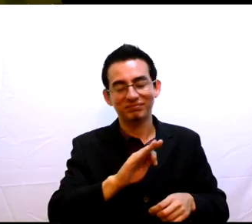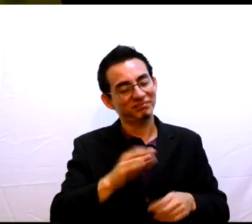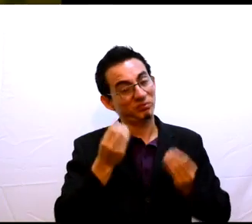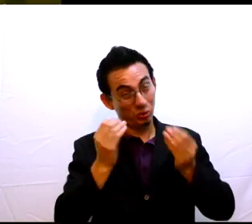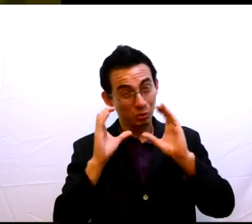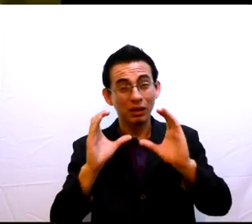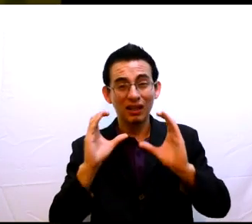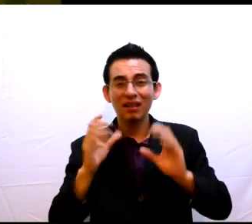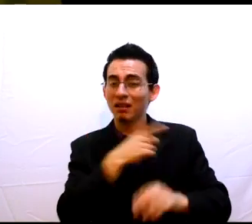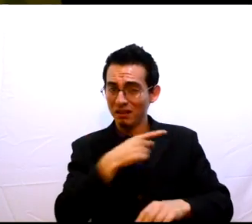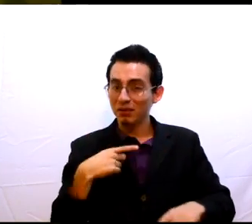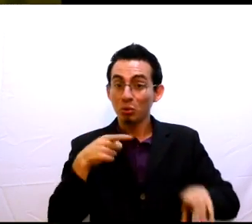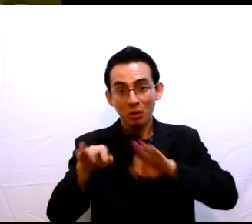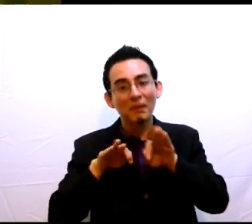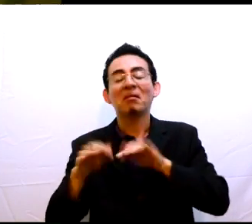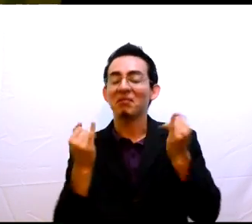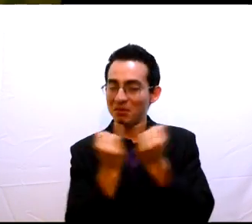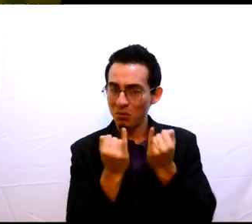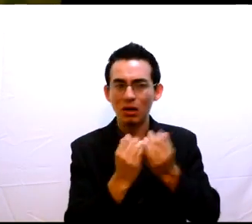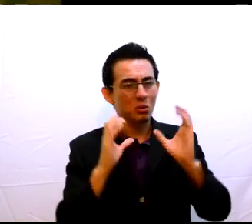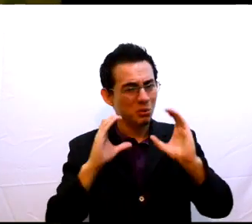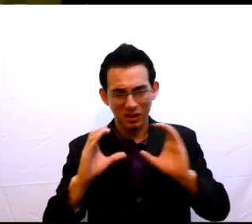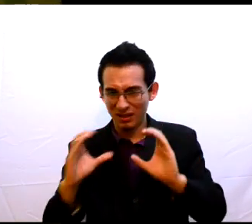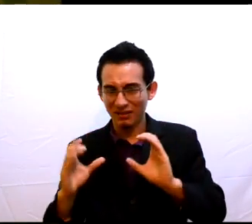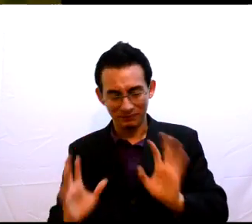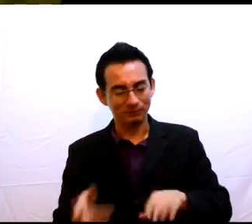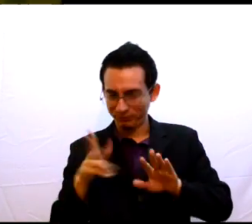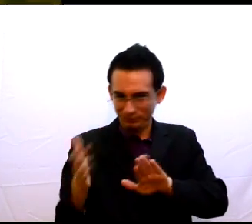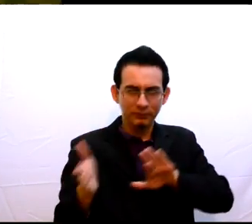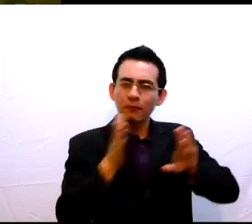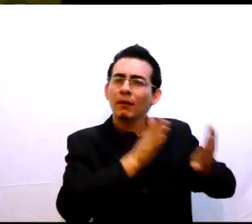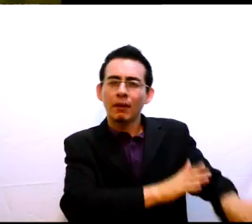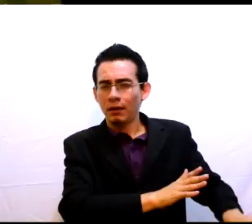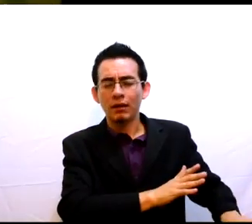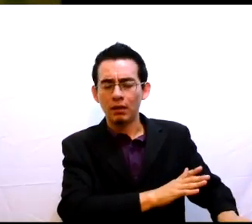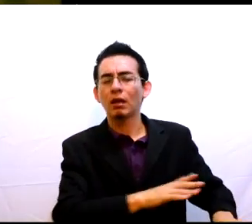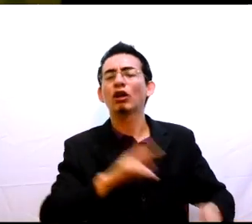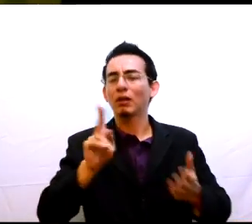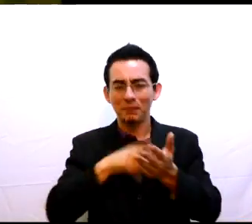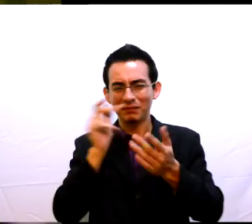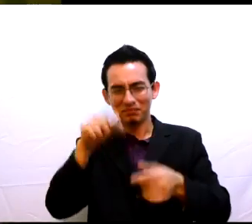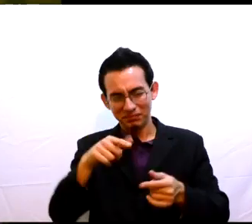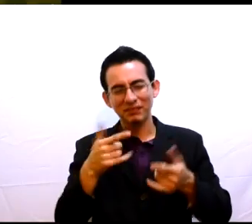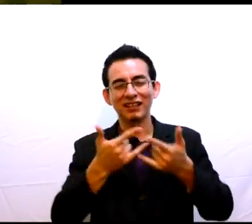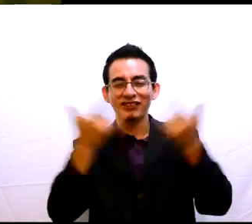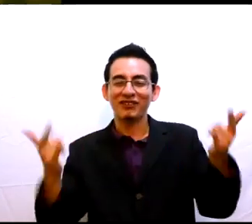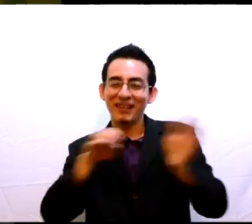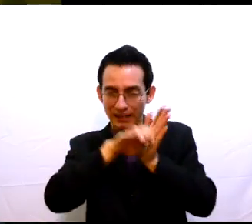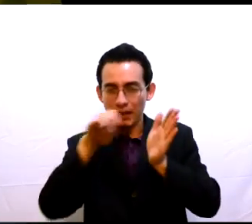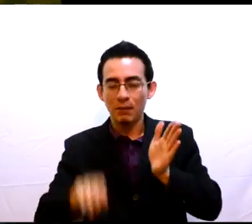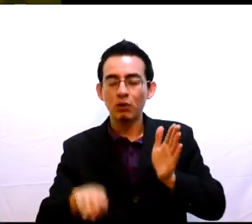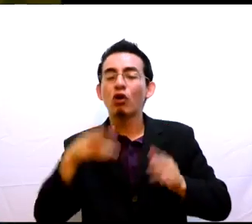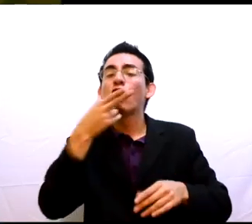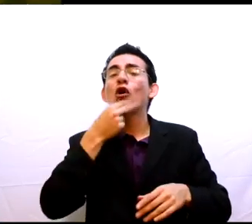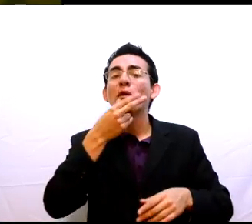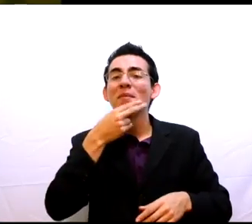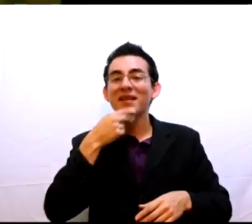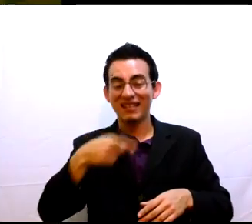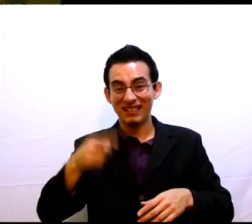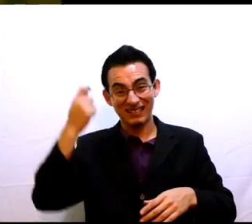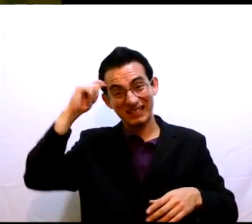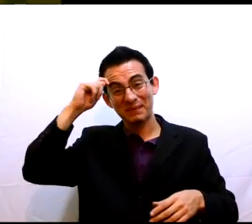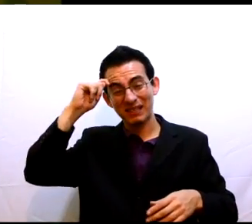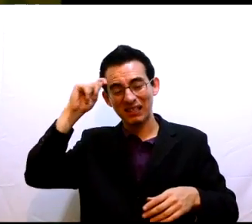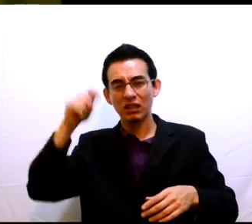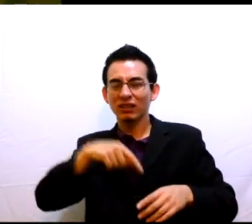tremenda entonces el mayordomo un fraudulento ladrón despilfarrador quiso